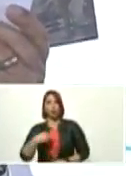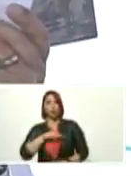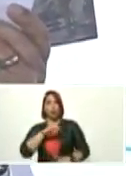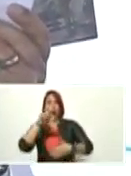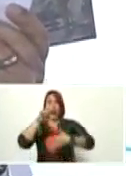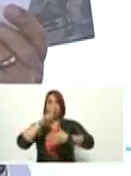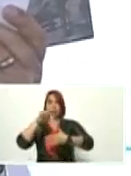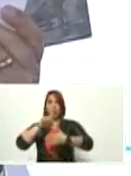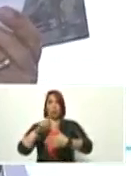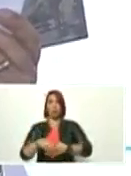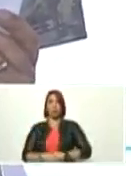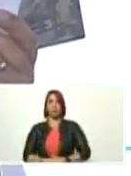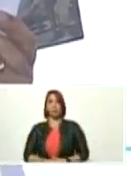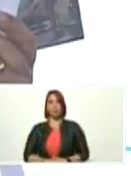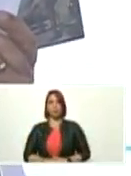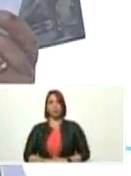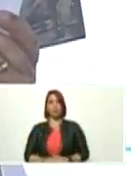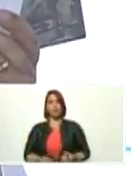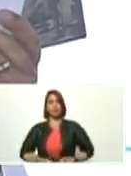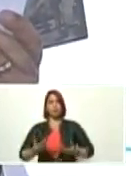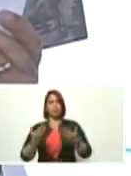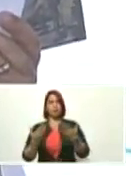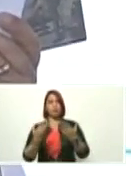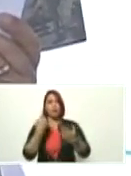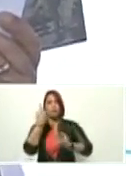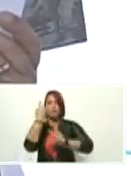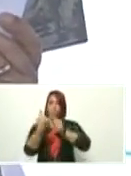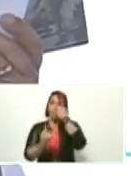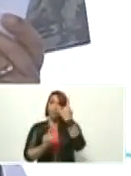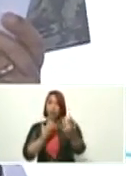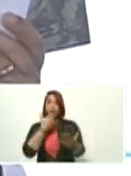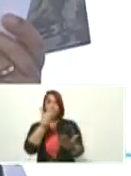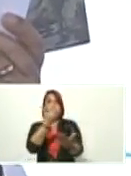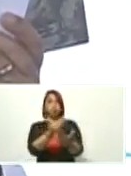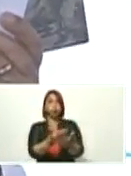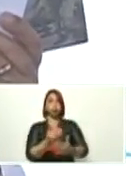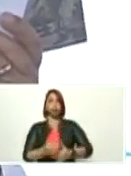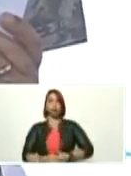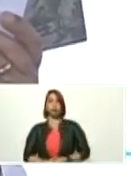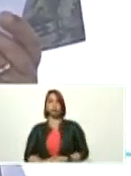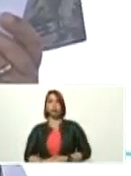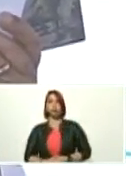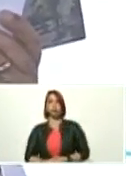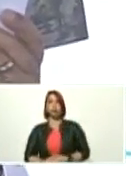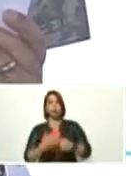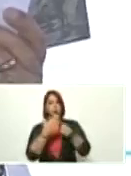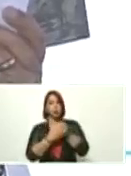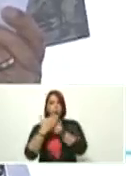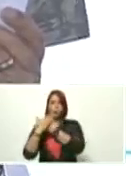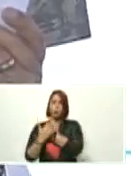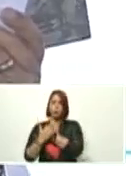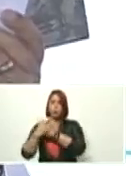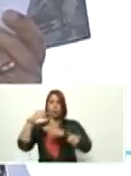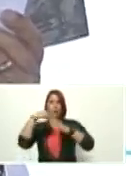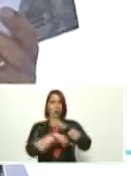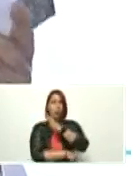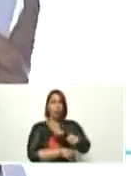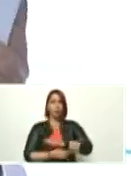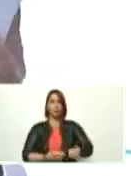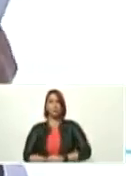América. Se lo entrego con admiración y agradecimiento y afecto profundo.